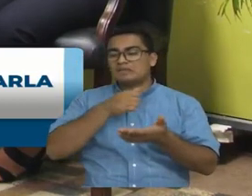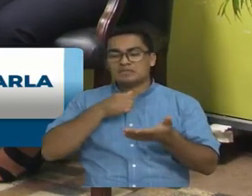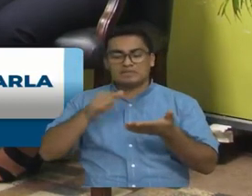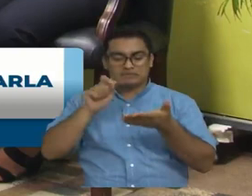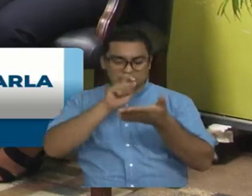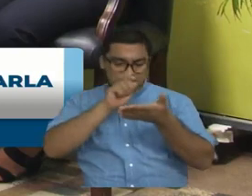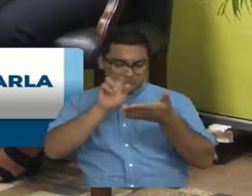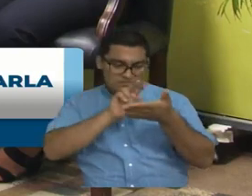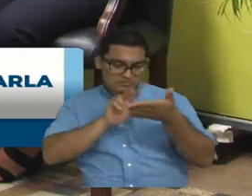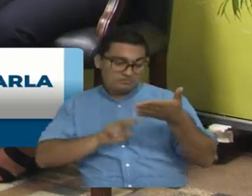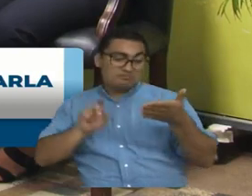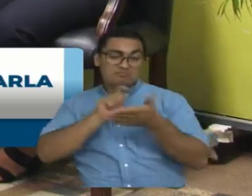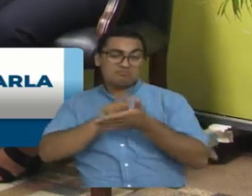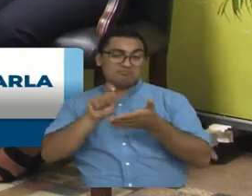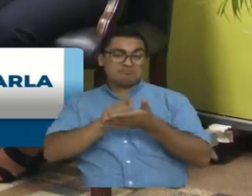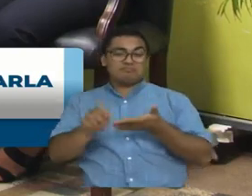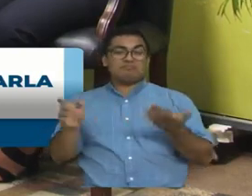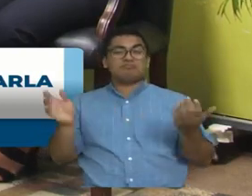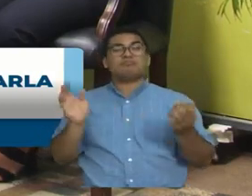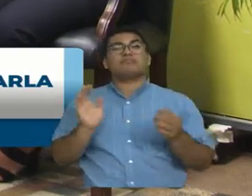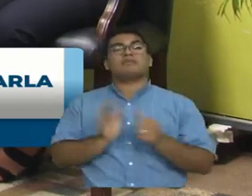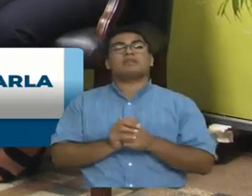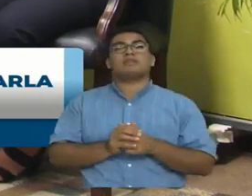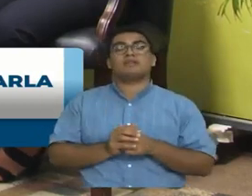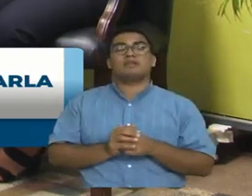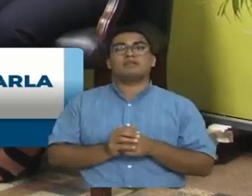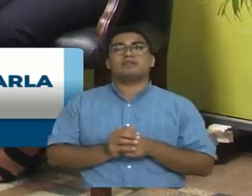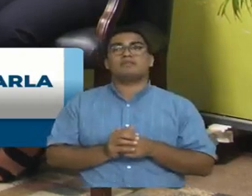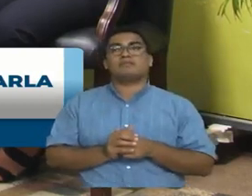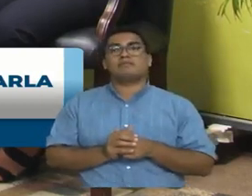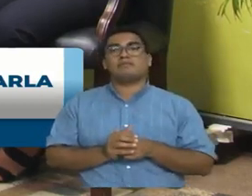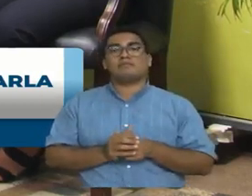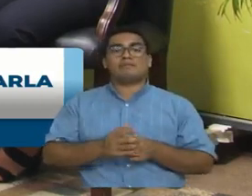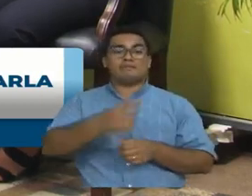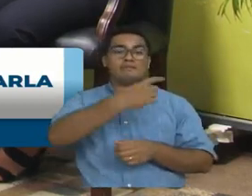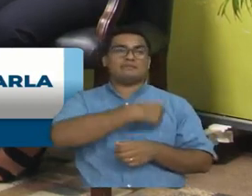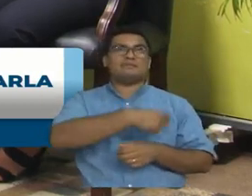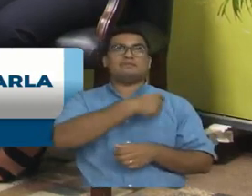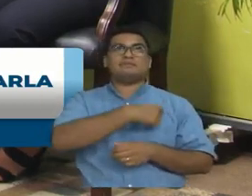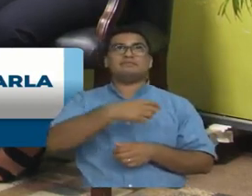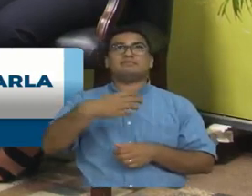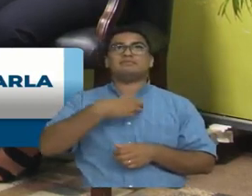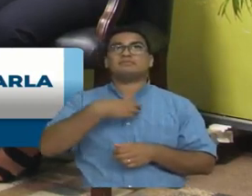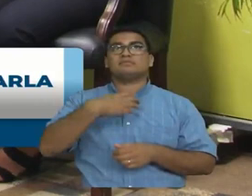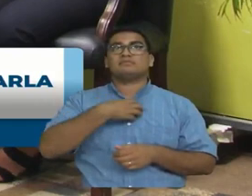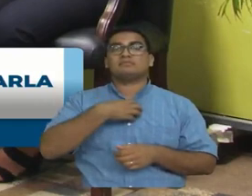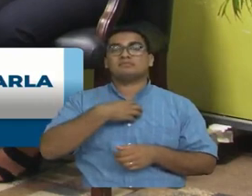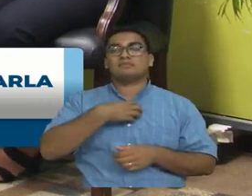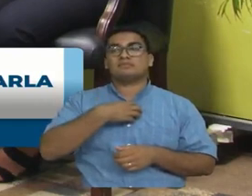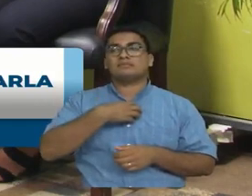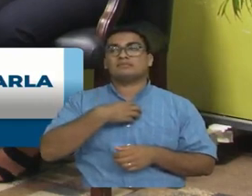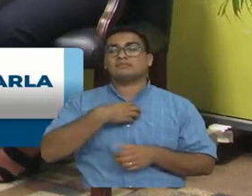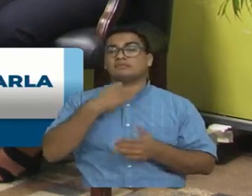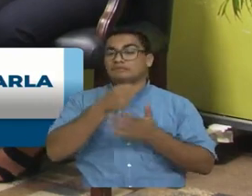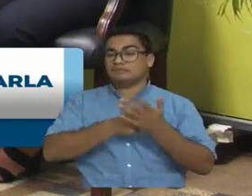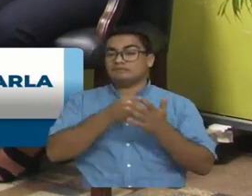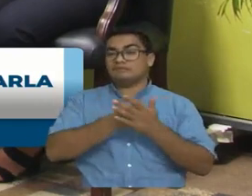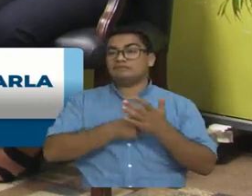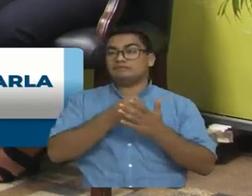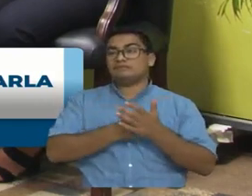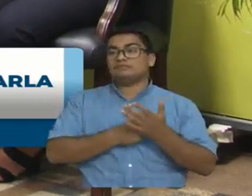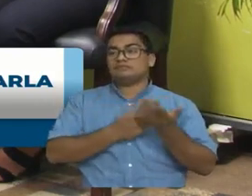y escritura. Y a nivel de la escuela, ¿verdad?, aunar esfuerzos